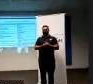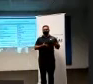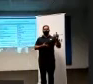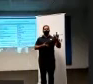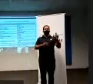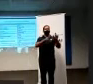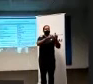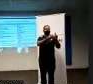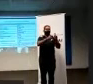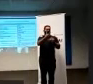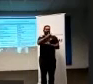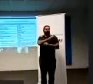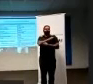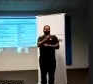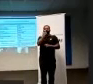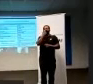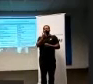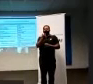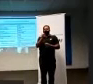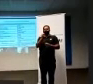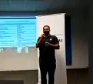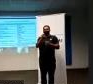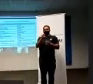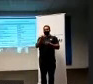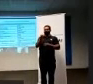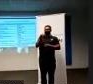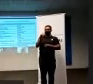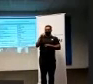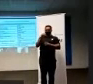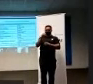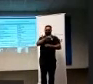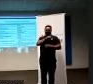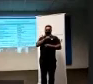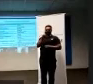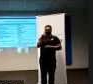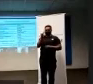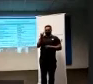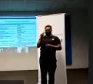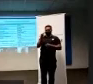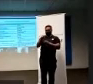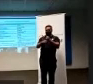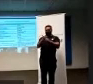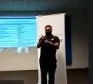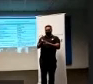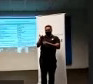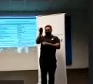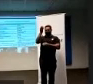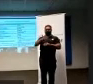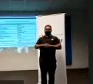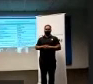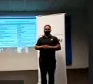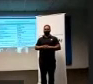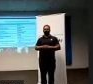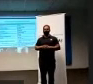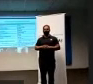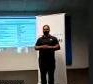farmacéutica líquida, presentación multidosis, 10 dosis de 0,5 ml, vía de administración intramuscular, dosis de 0,5, esquema de vacunación